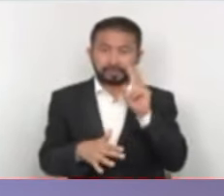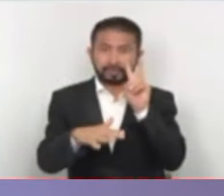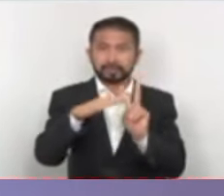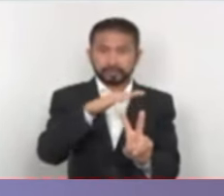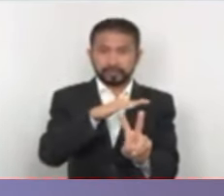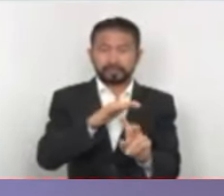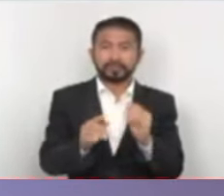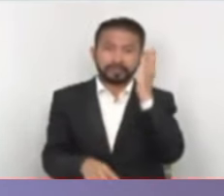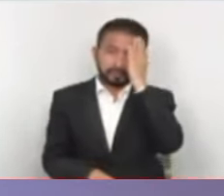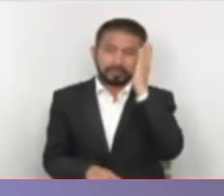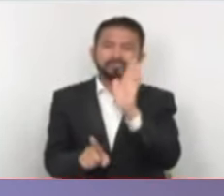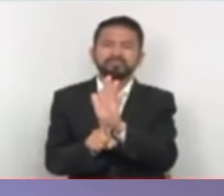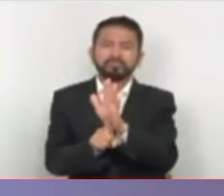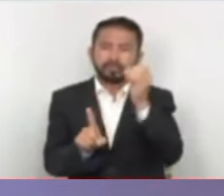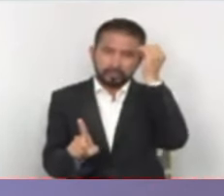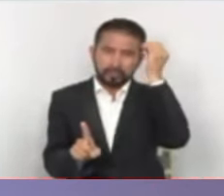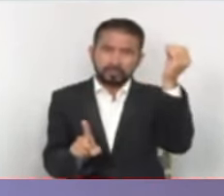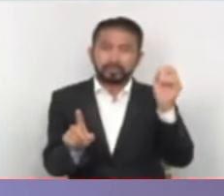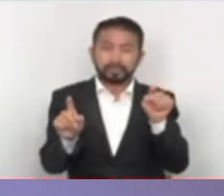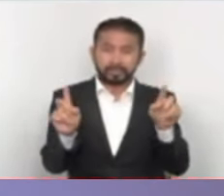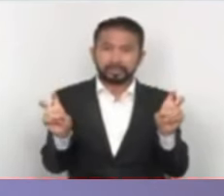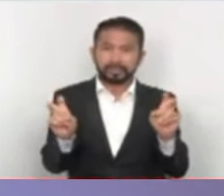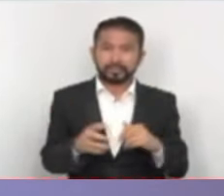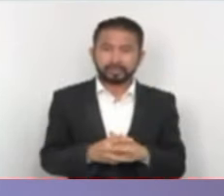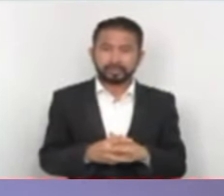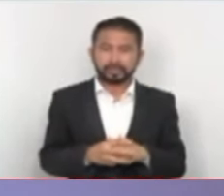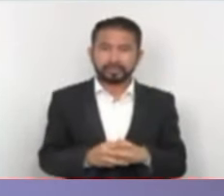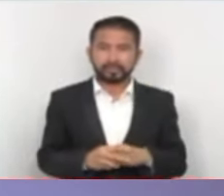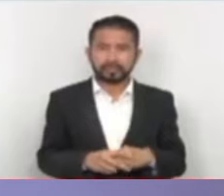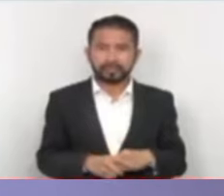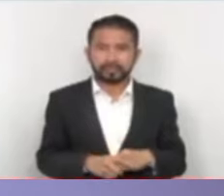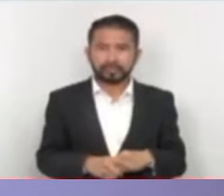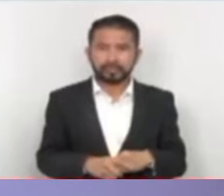el conocer el punto de vista de ustedes sobre este tema en específico.